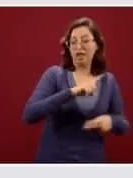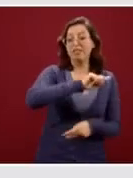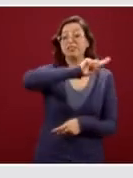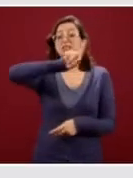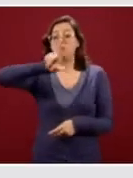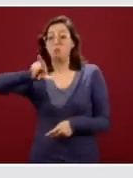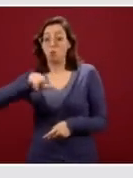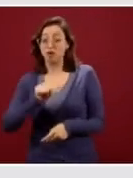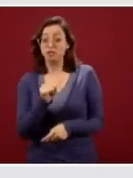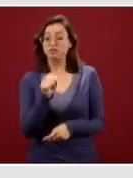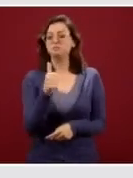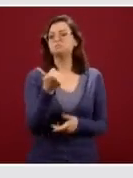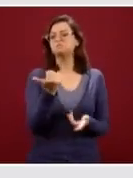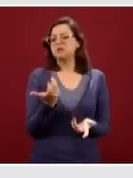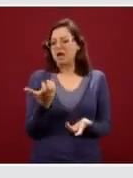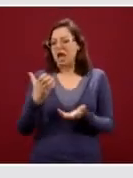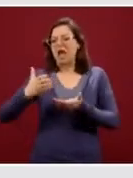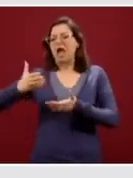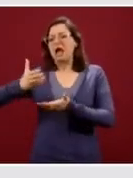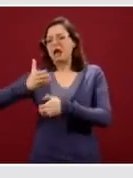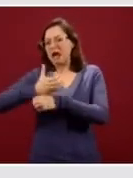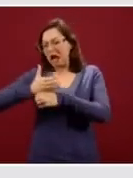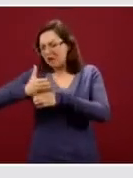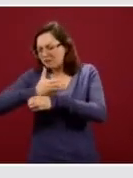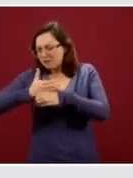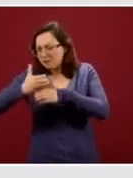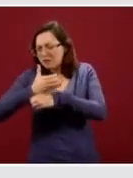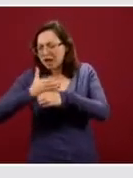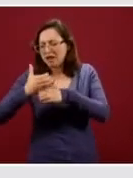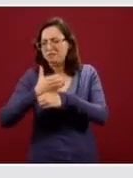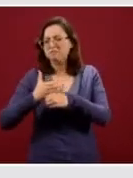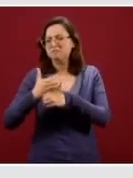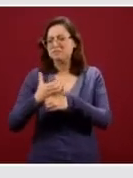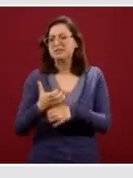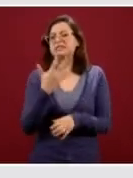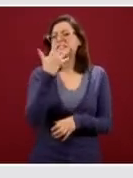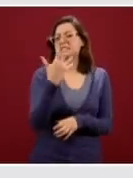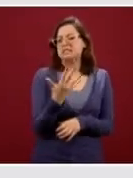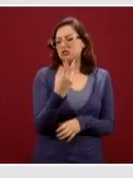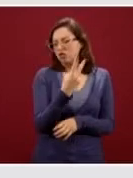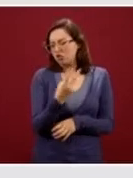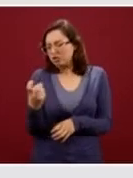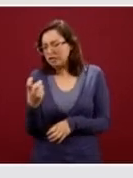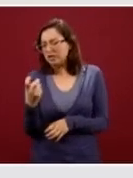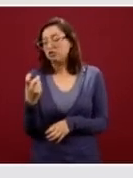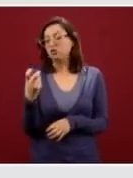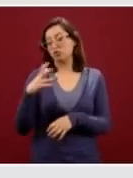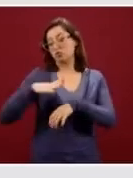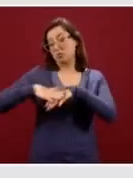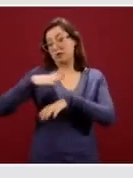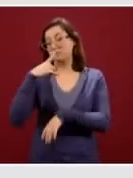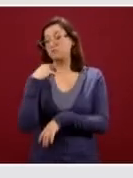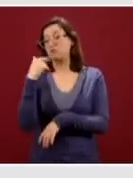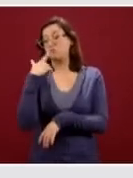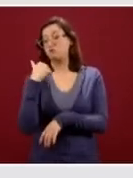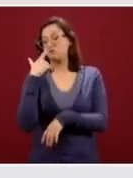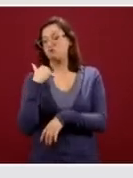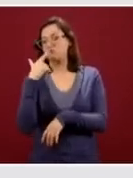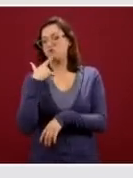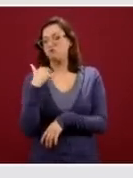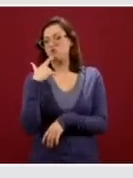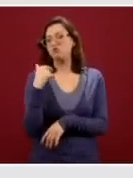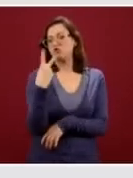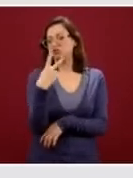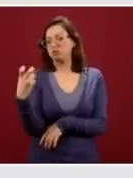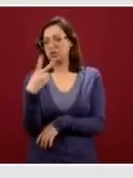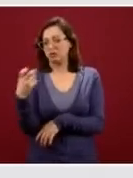se va incrementando para aquellos estados que en su momento pueden llegar a tener ya más de 200 casos positivos y pasando por